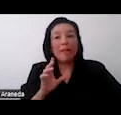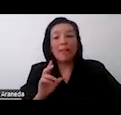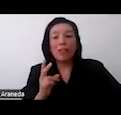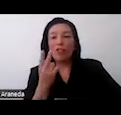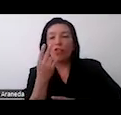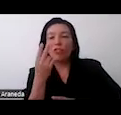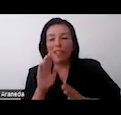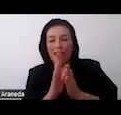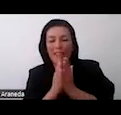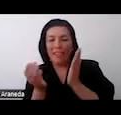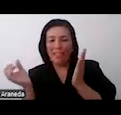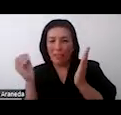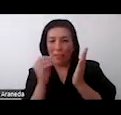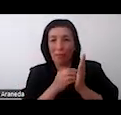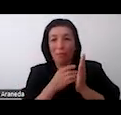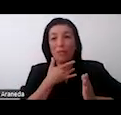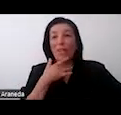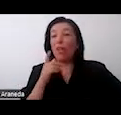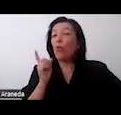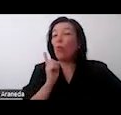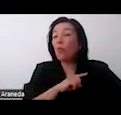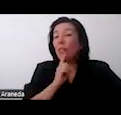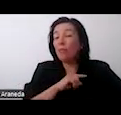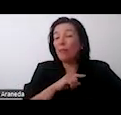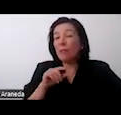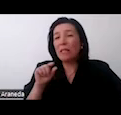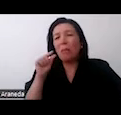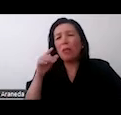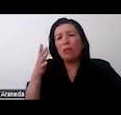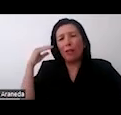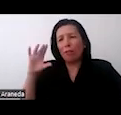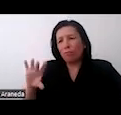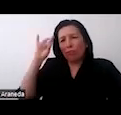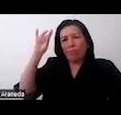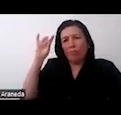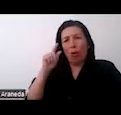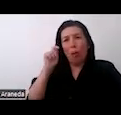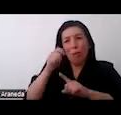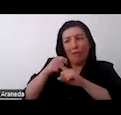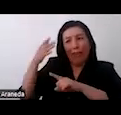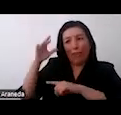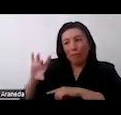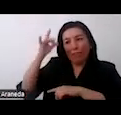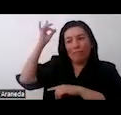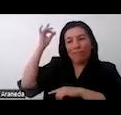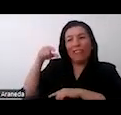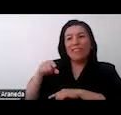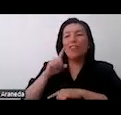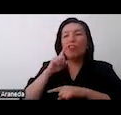libro, porque la última fue descubierta hace muy poquito, hace un par de meses atrás, y es el